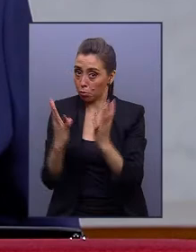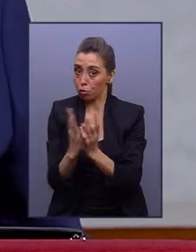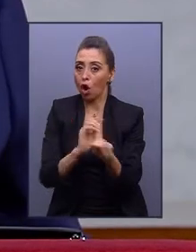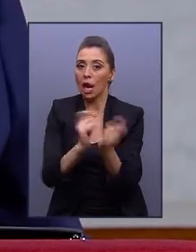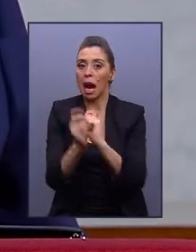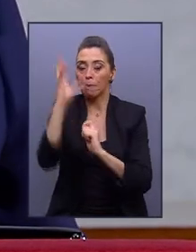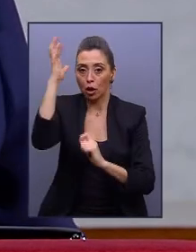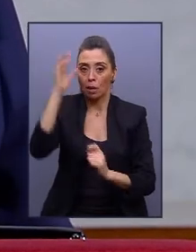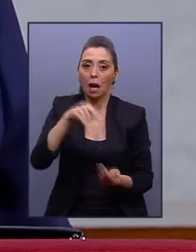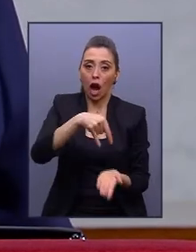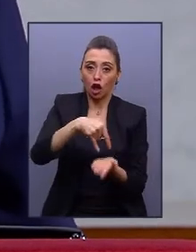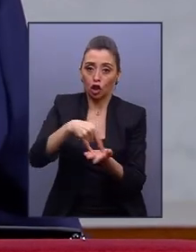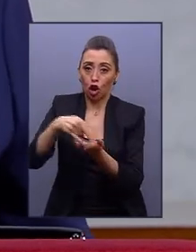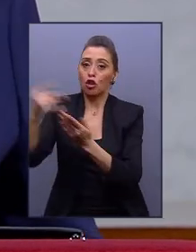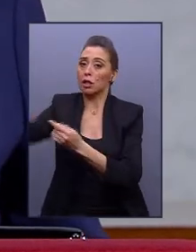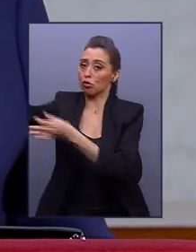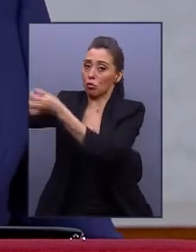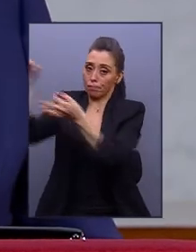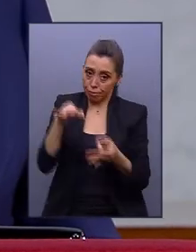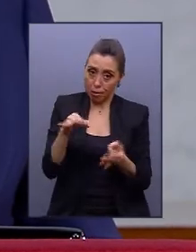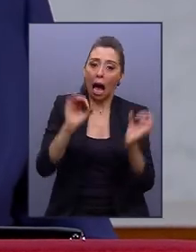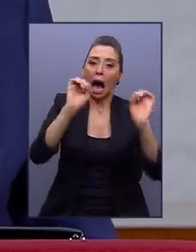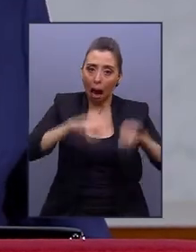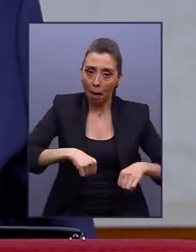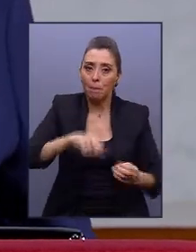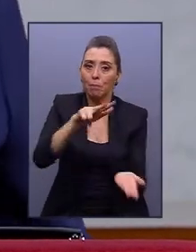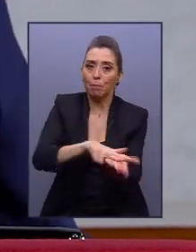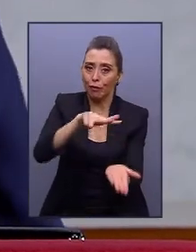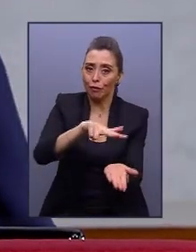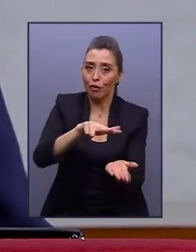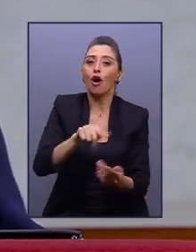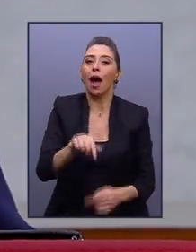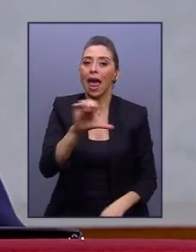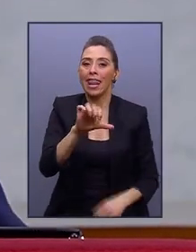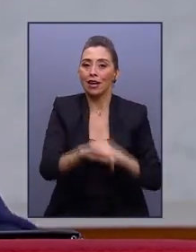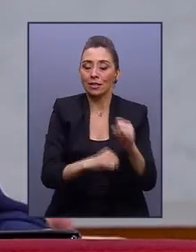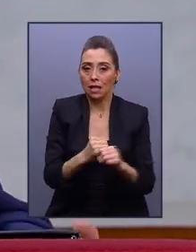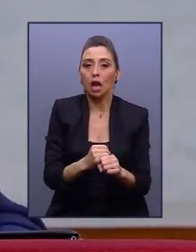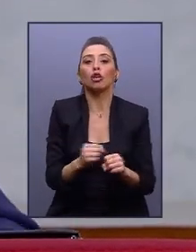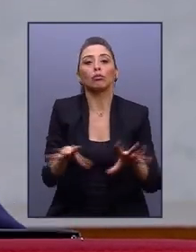por el Congreso a principios de este año, Chile asume una serie de compromisos